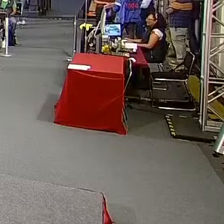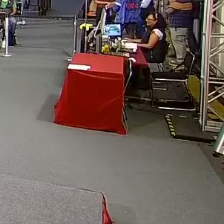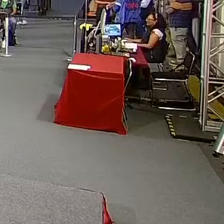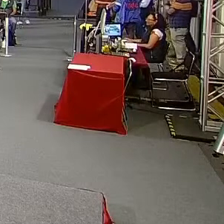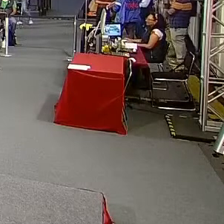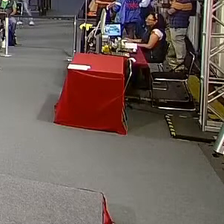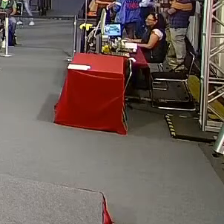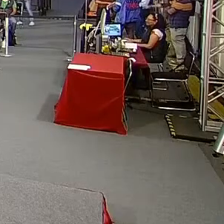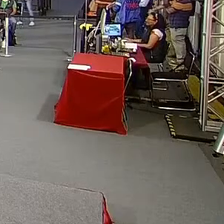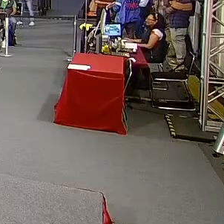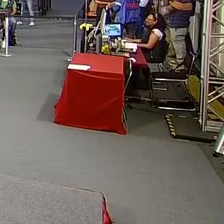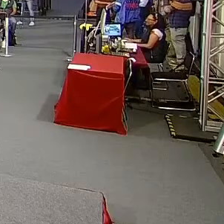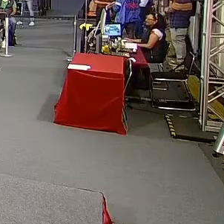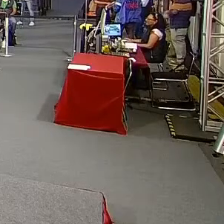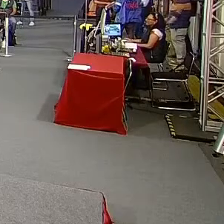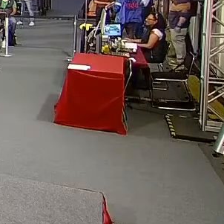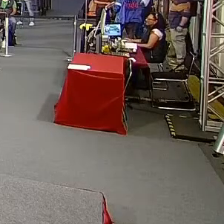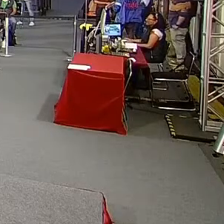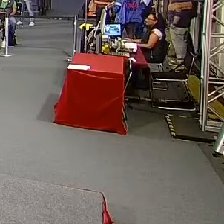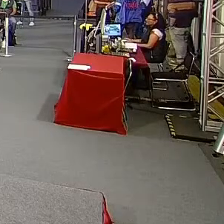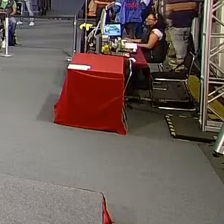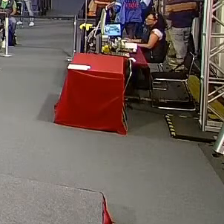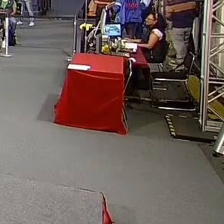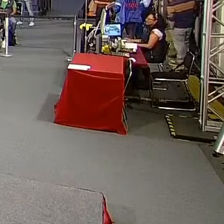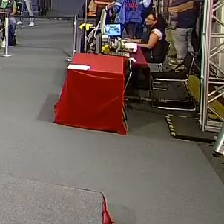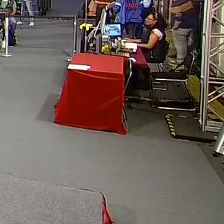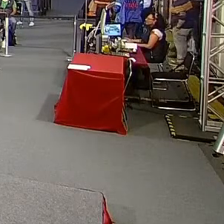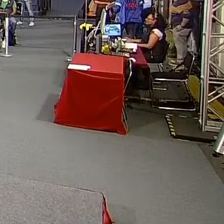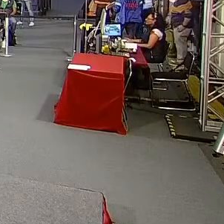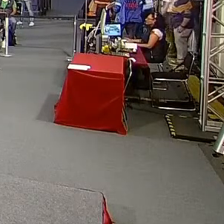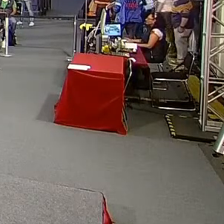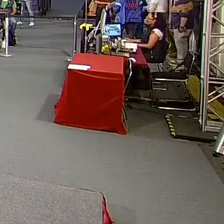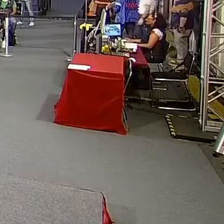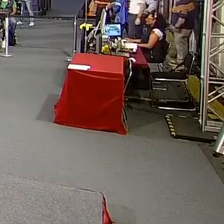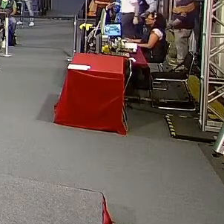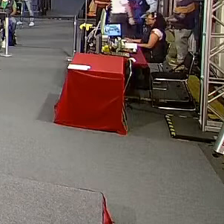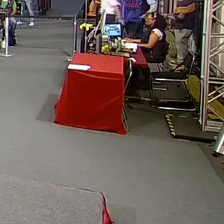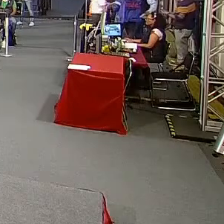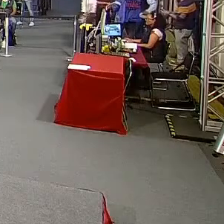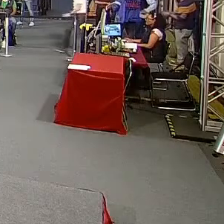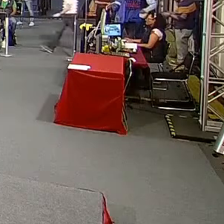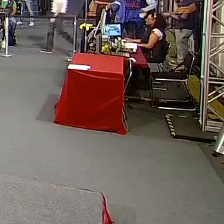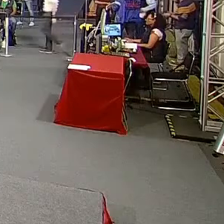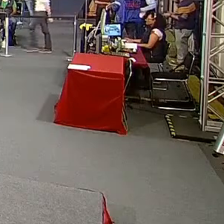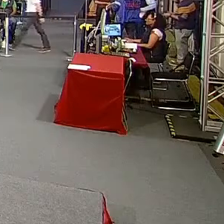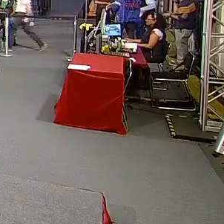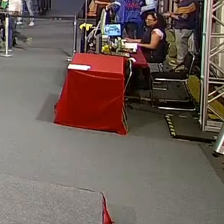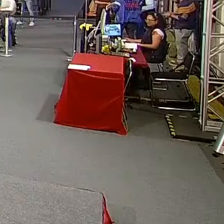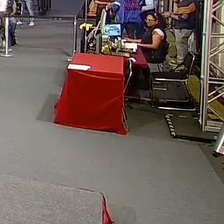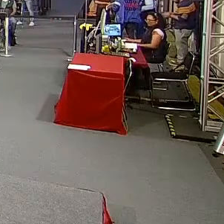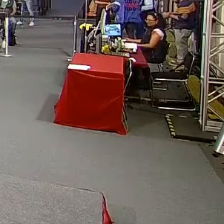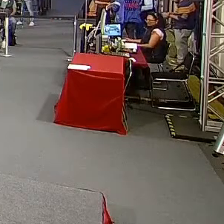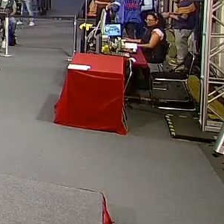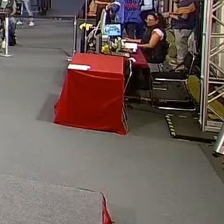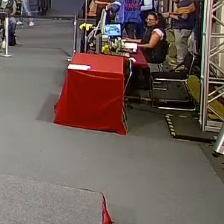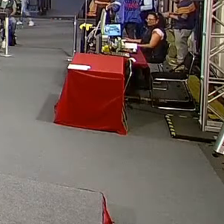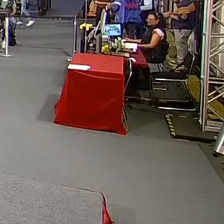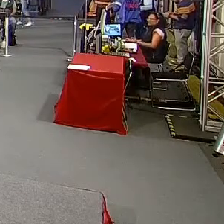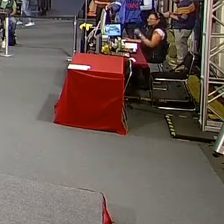aquí le cuelgas todo el amplificador ya de vi, audio. tiene como para arriba. Para la zapata, para la